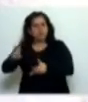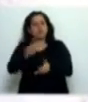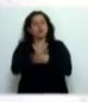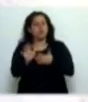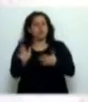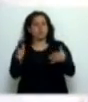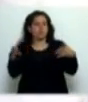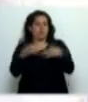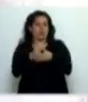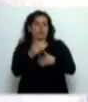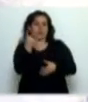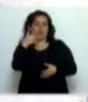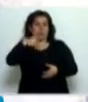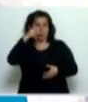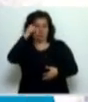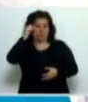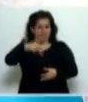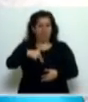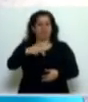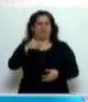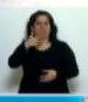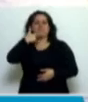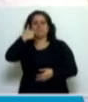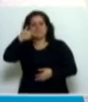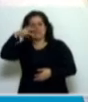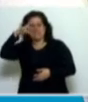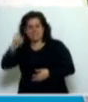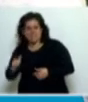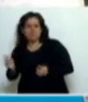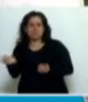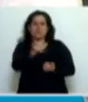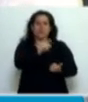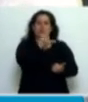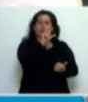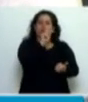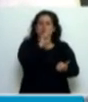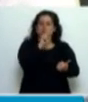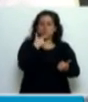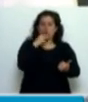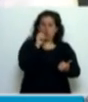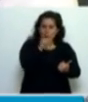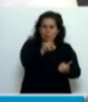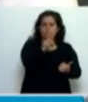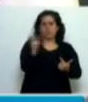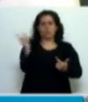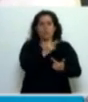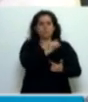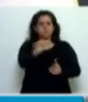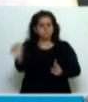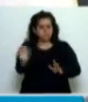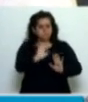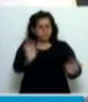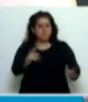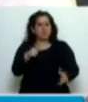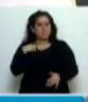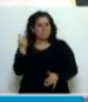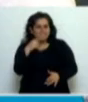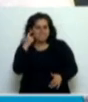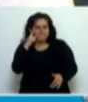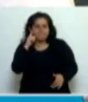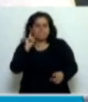interbloque UNEN, Fernando Sánchez y Martín Lustó, destacamos el por qué no podemos